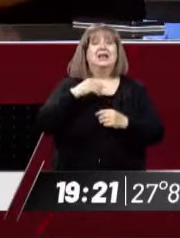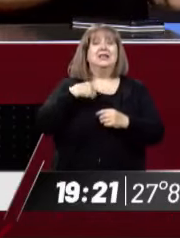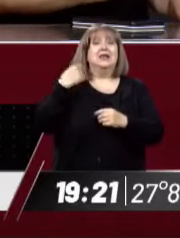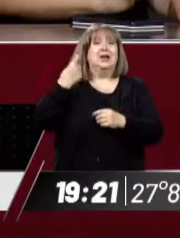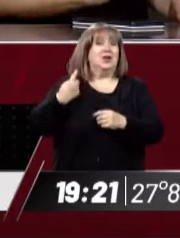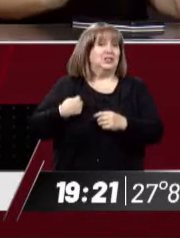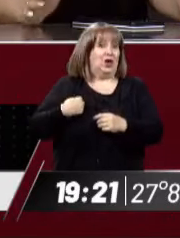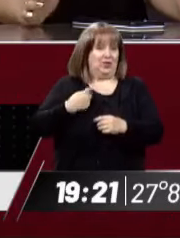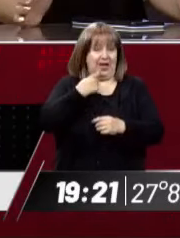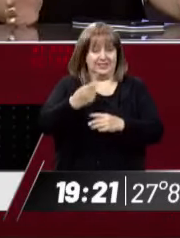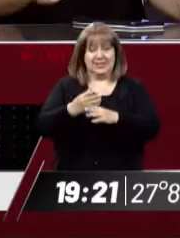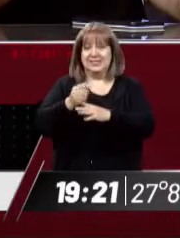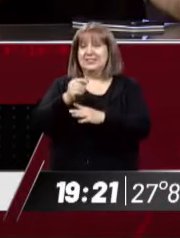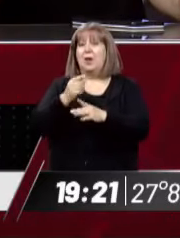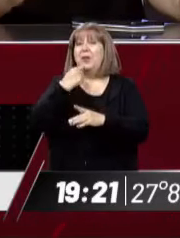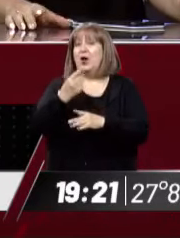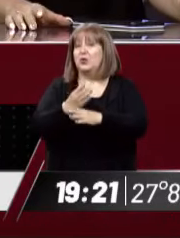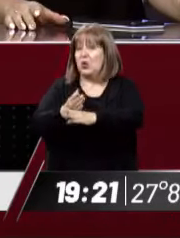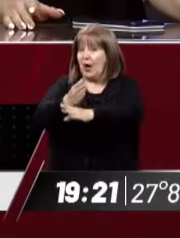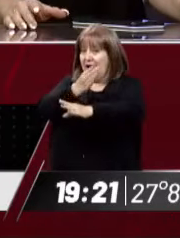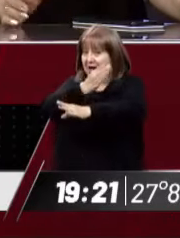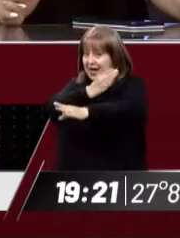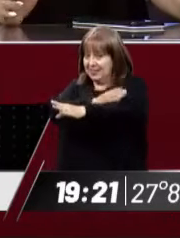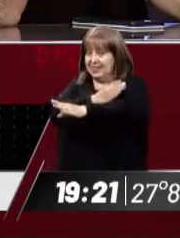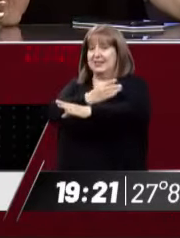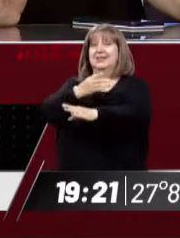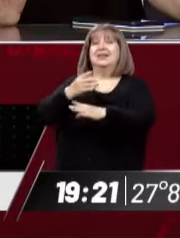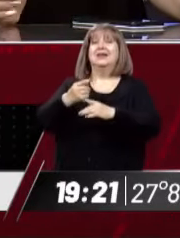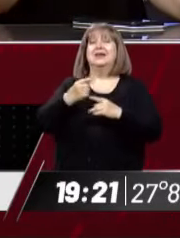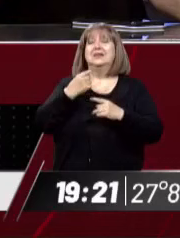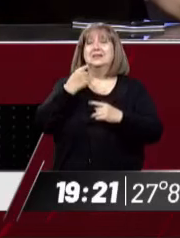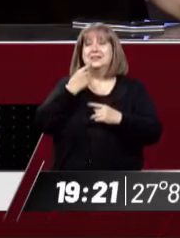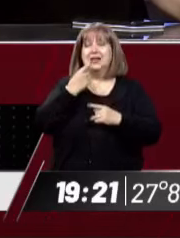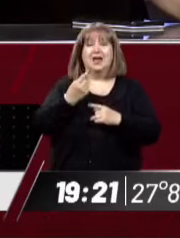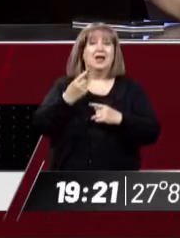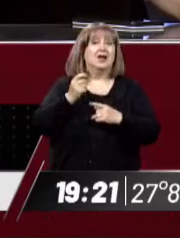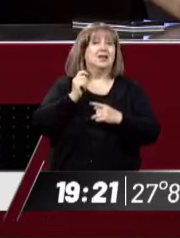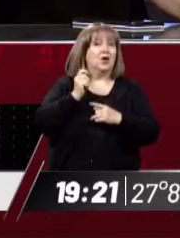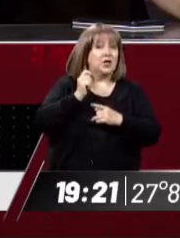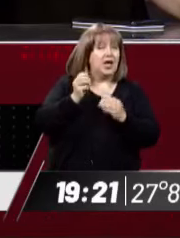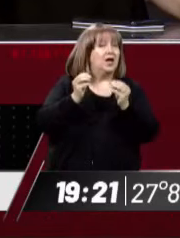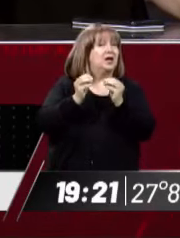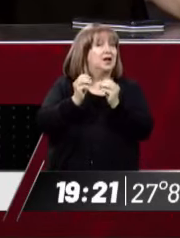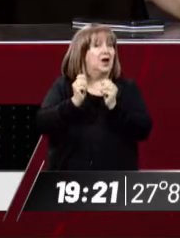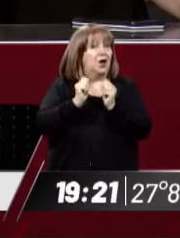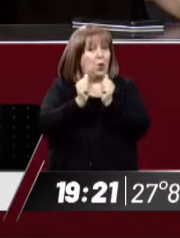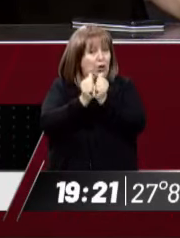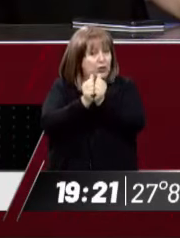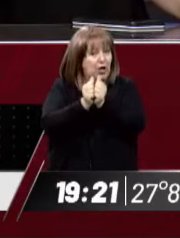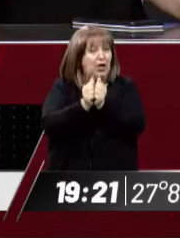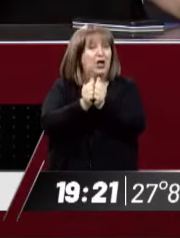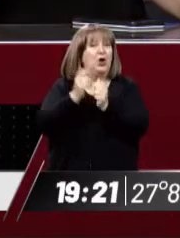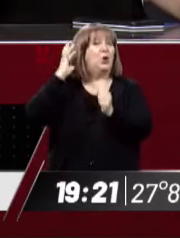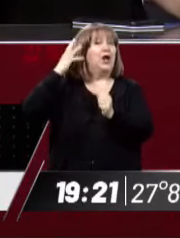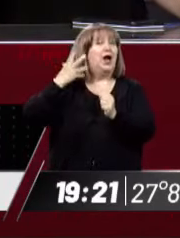Quería ir a la previa, porque en la previa estuviste con algunas personalidades del mundo del espectáculo, nada más ni nada menos con una